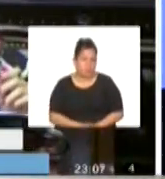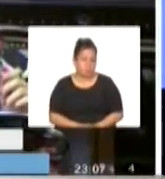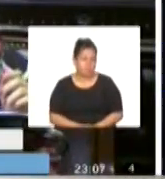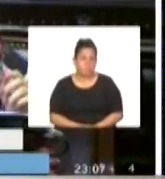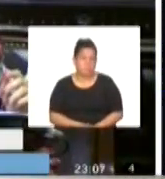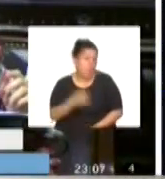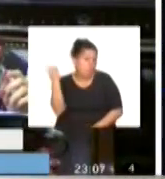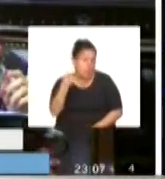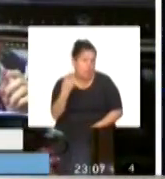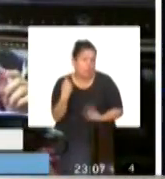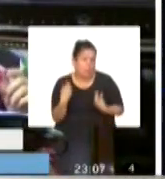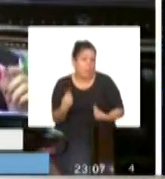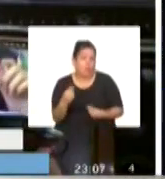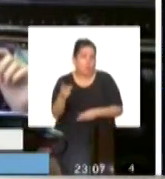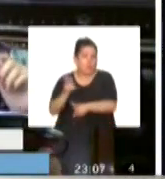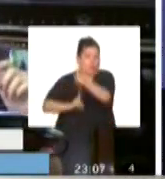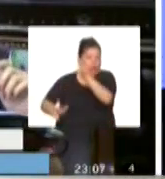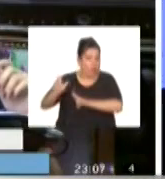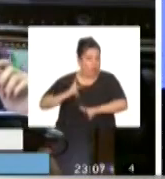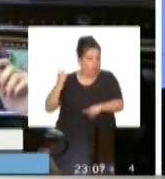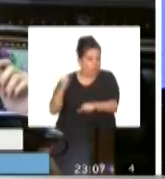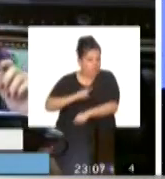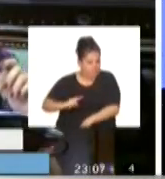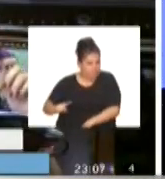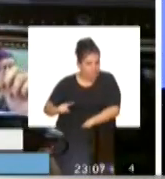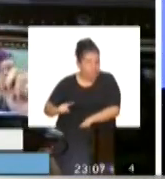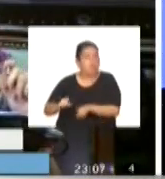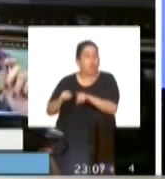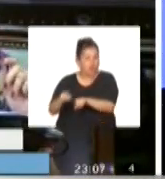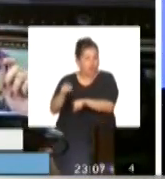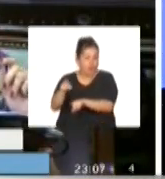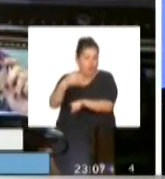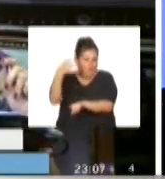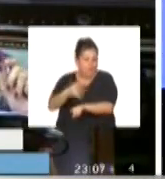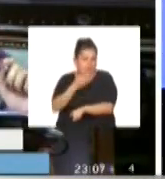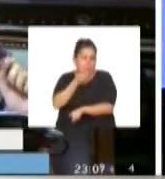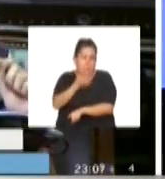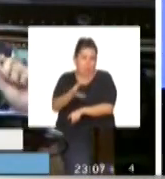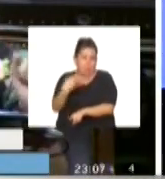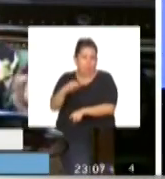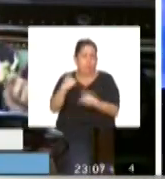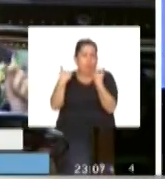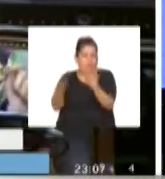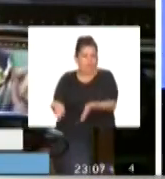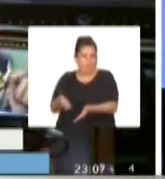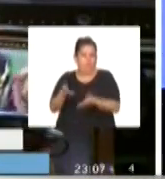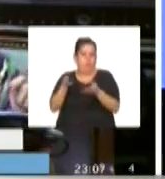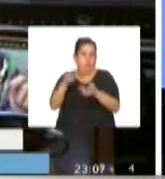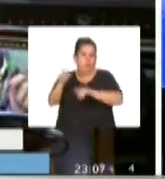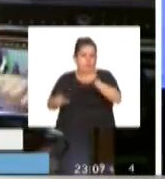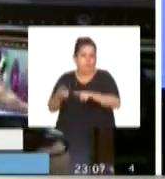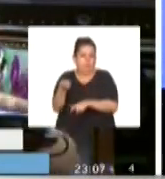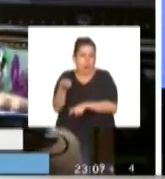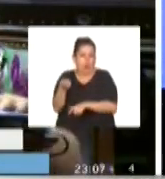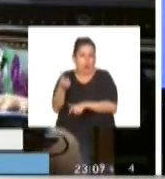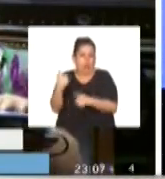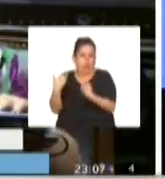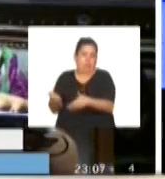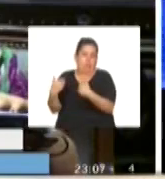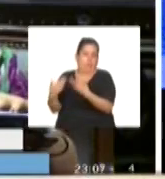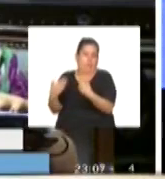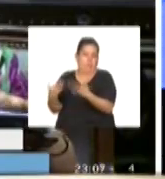incomprensible y mandaban a algunos voluntaristas a dar detalles técnicos cuando el problema